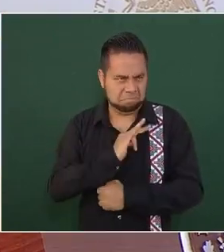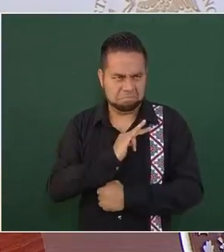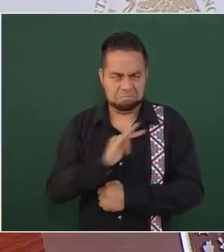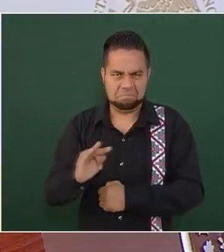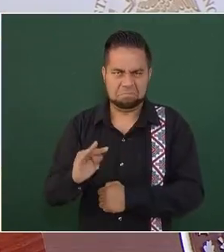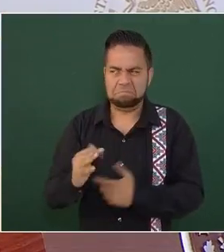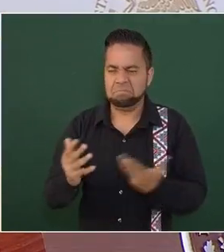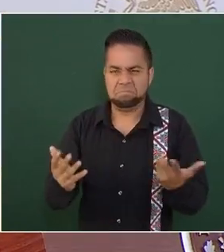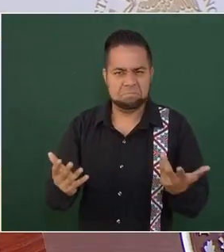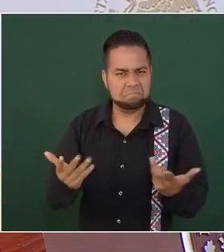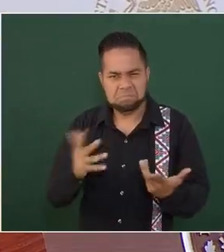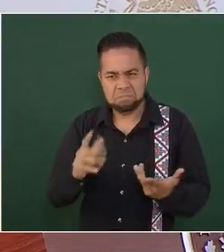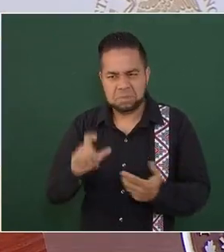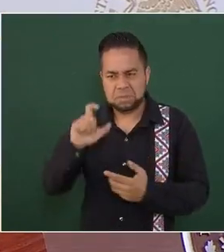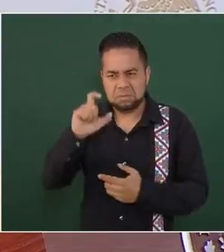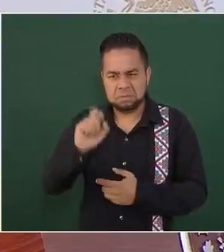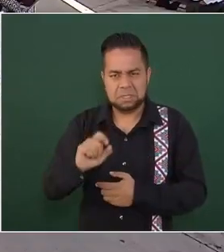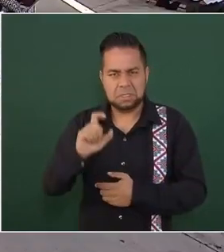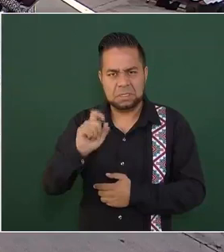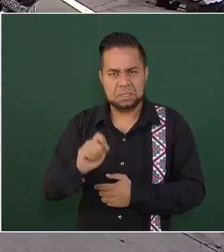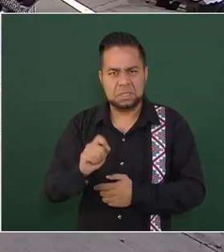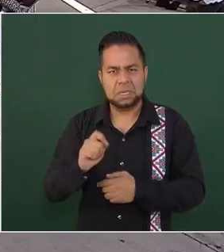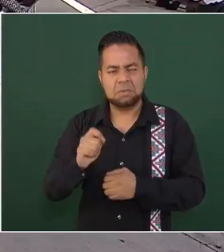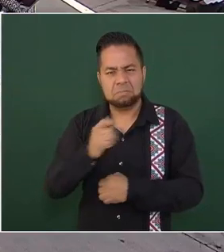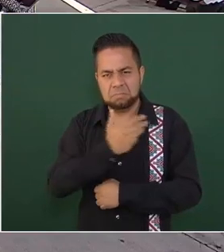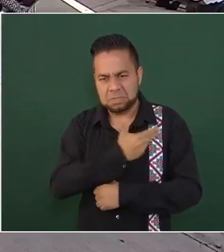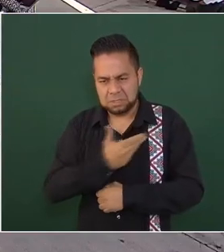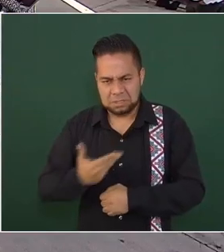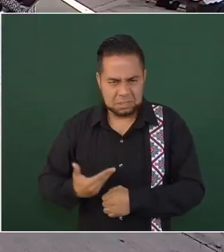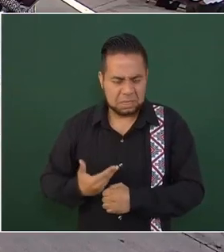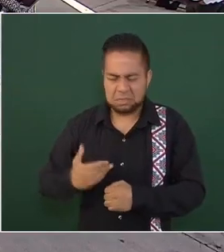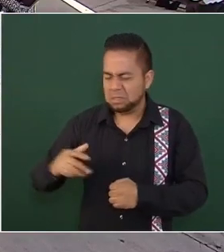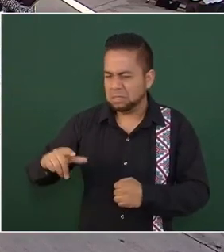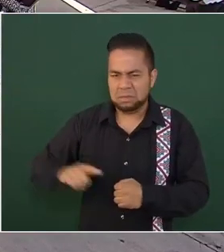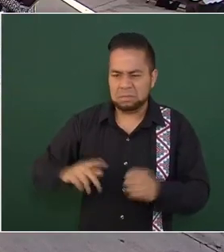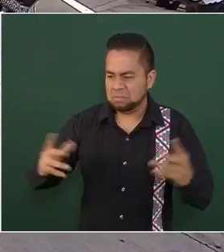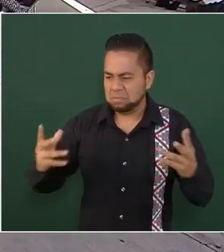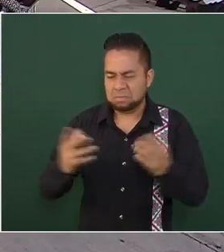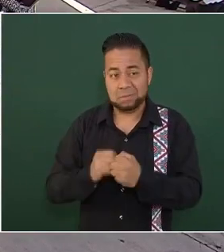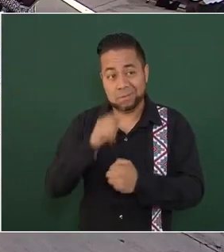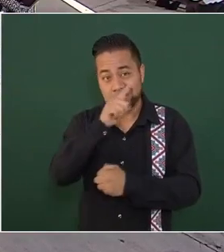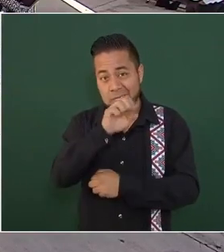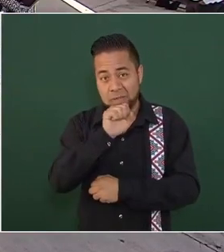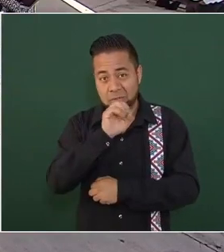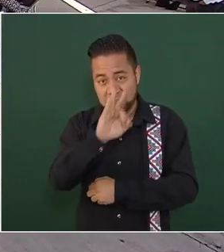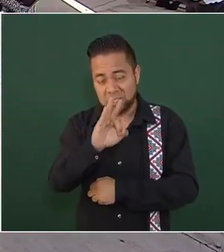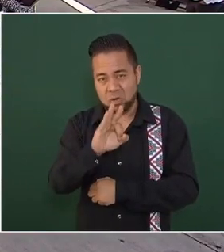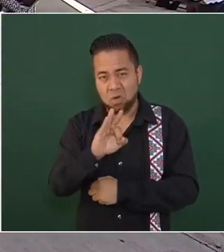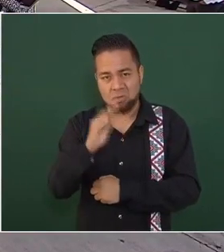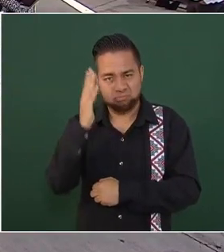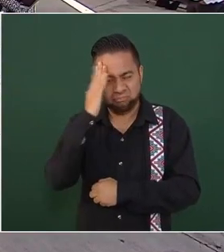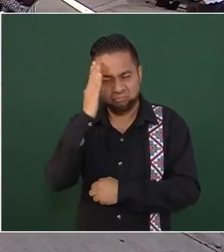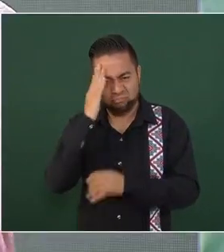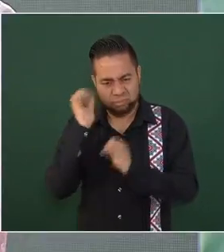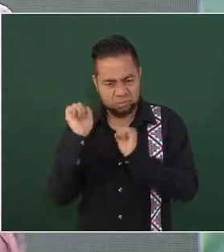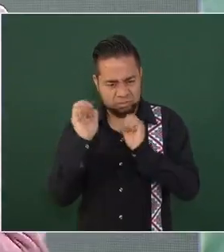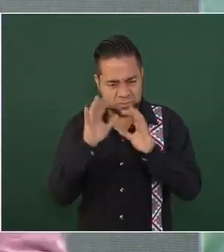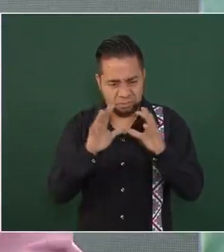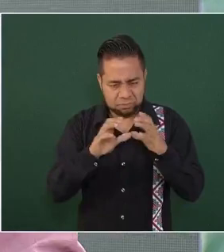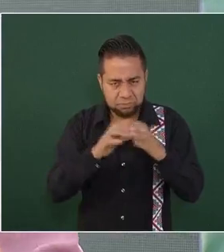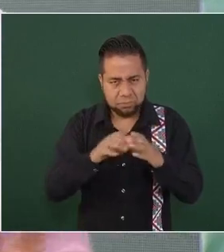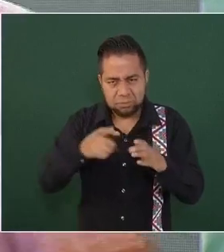jefes de estado y de gobierno en San Francisco y todos